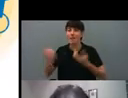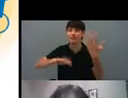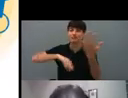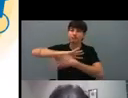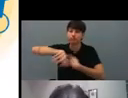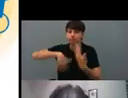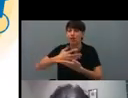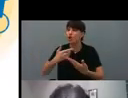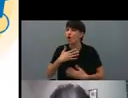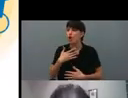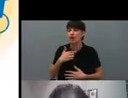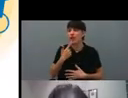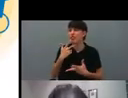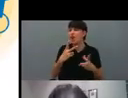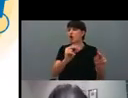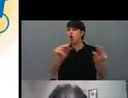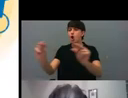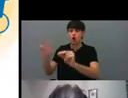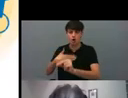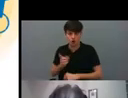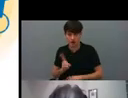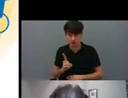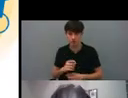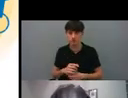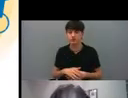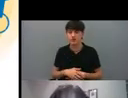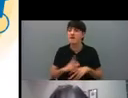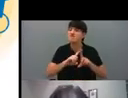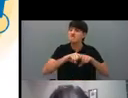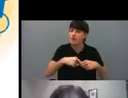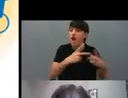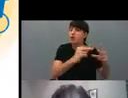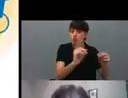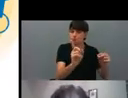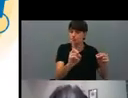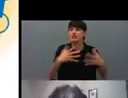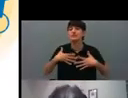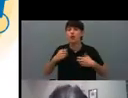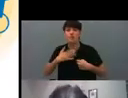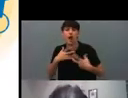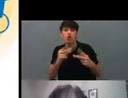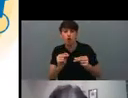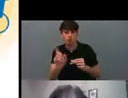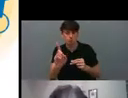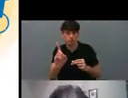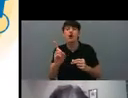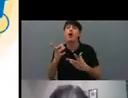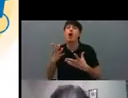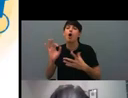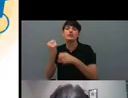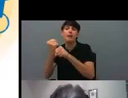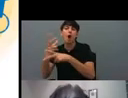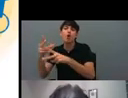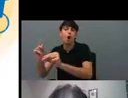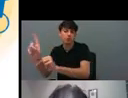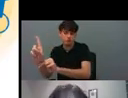quiero renunciar a ninguna de estas piezas, ni a mi familia, ni a mi salud, ni a mi trabajo, ni a la